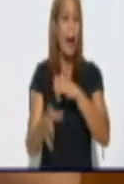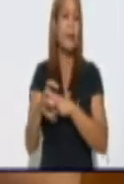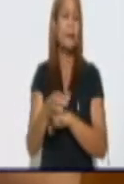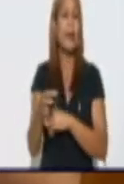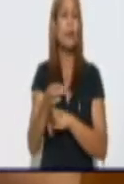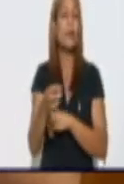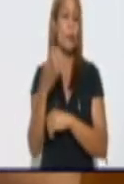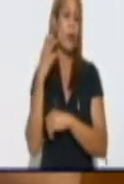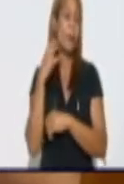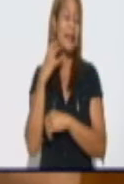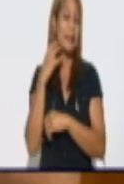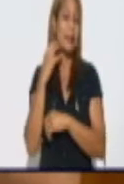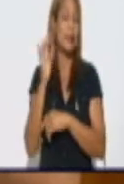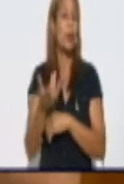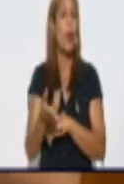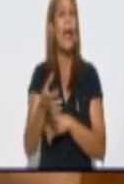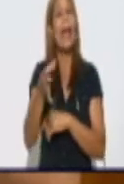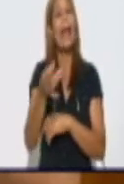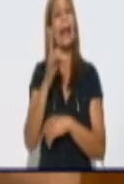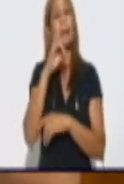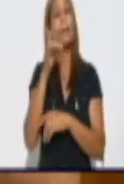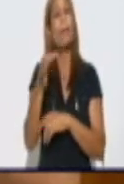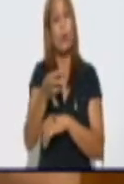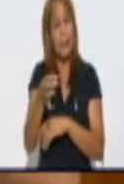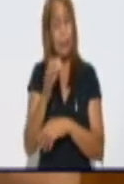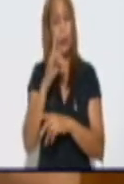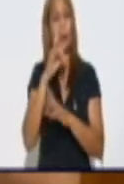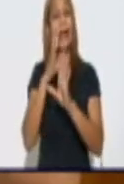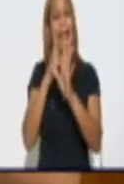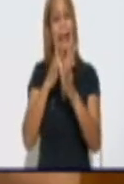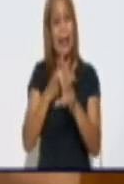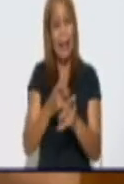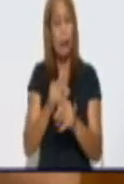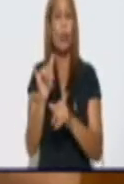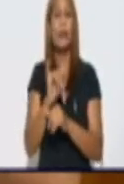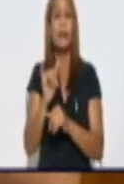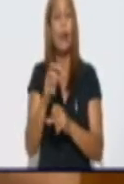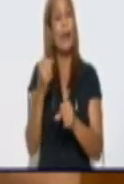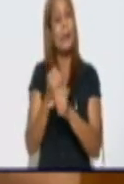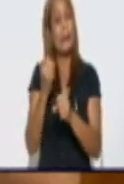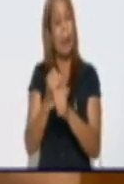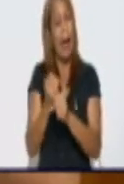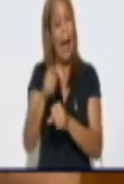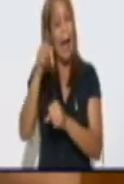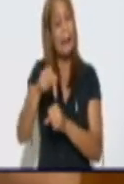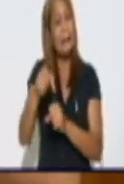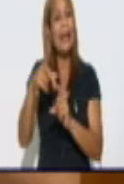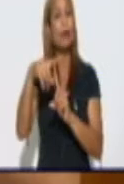En Niquero se trabaja también para aquí en los talleres de Bayamo,